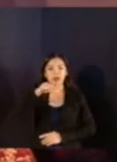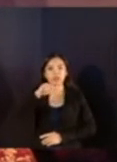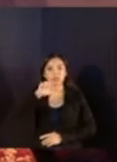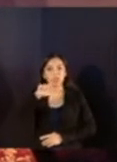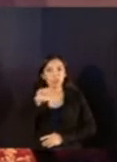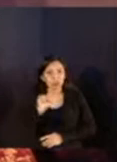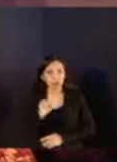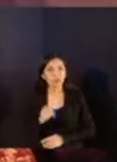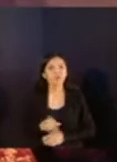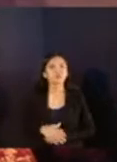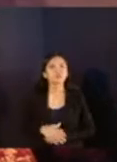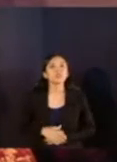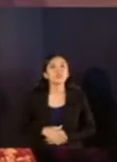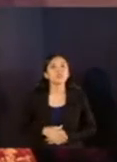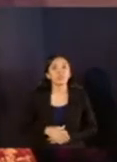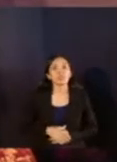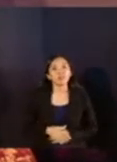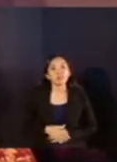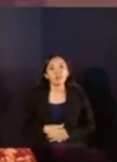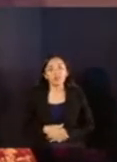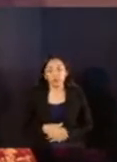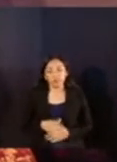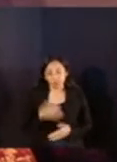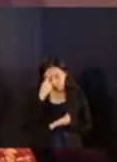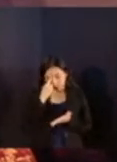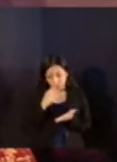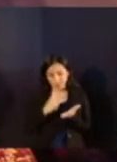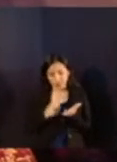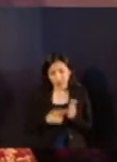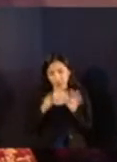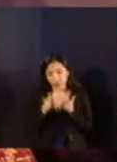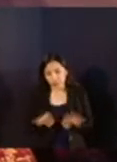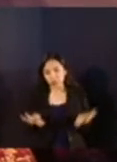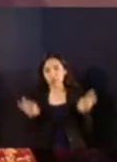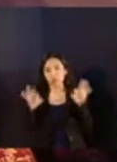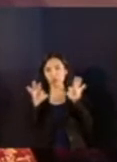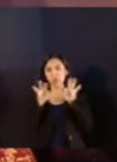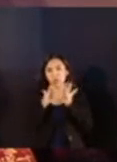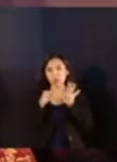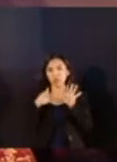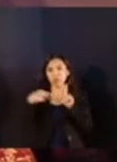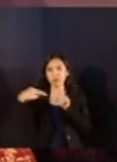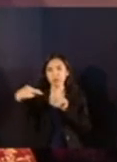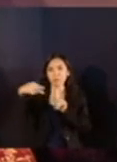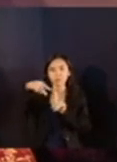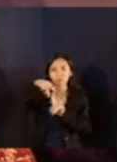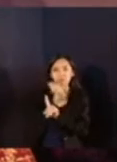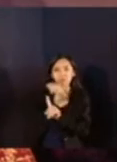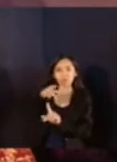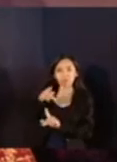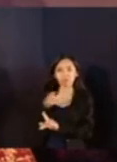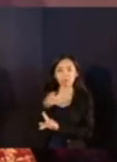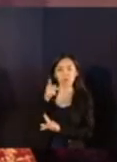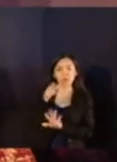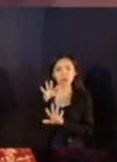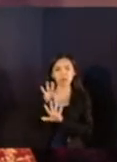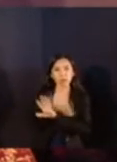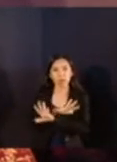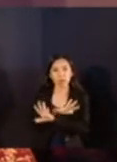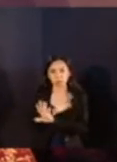creo que habrá que redimensionarla en un sentido más amplio.